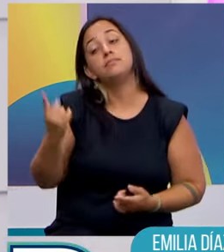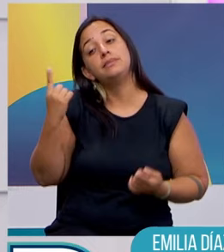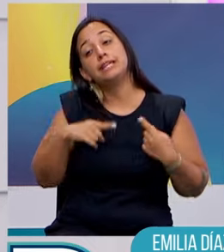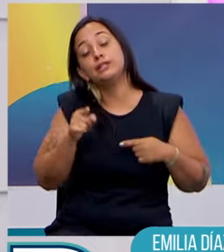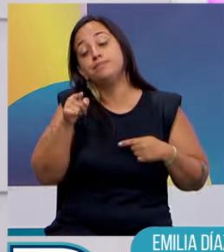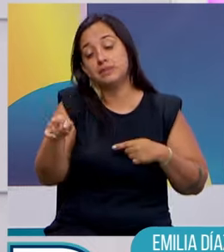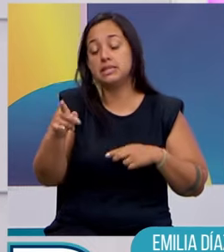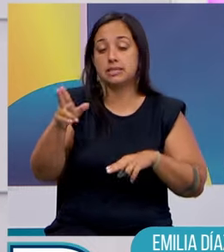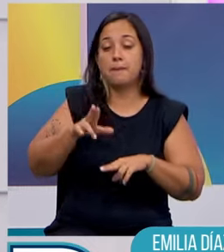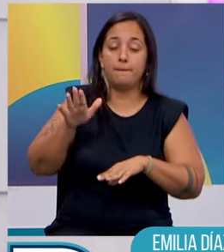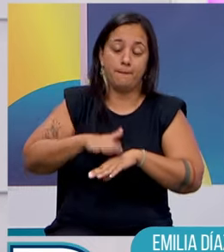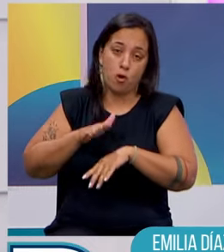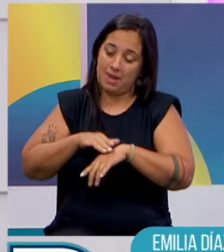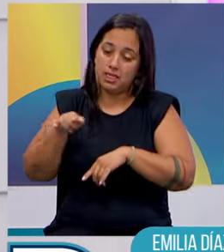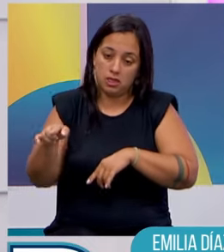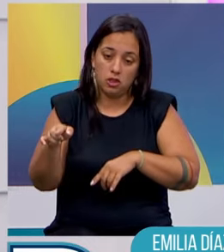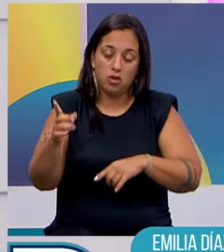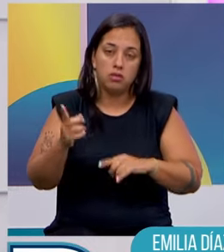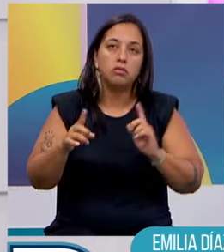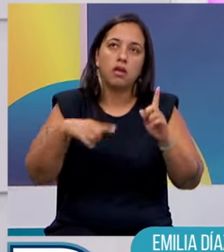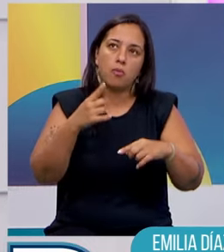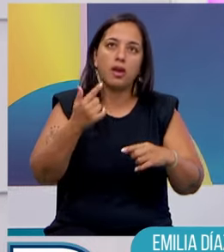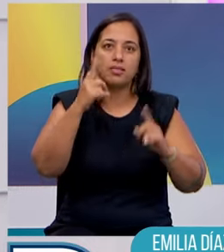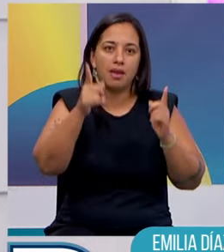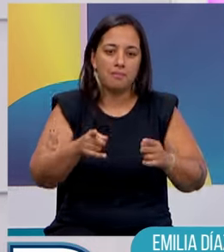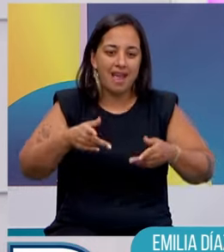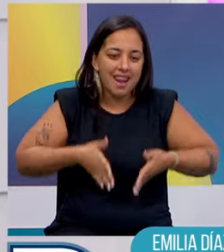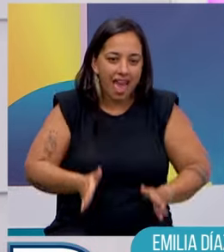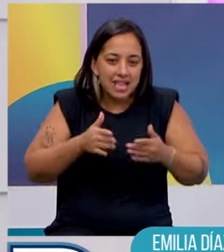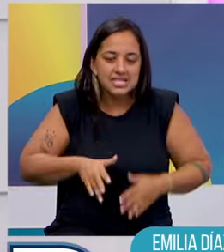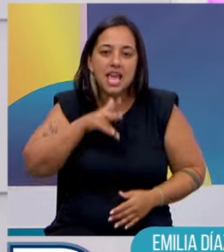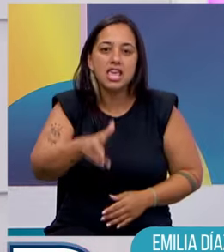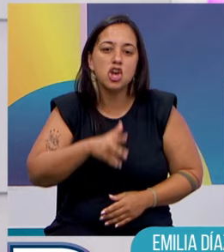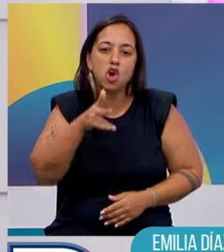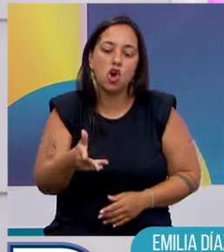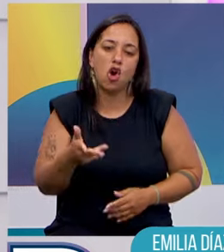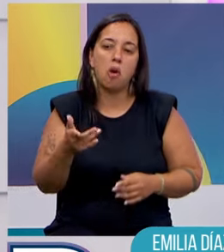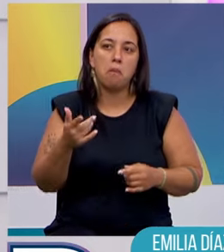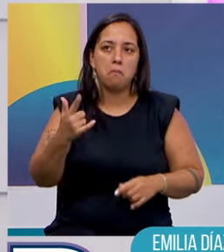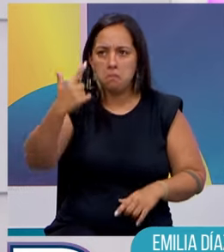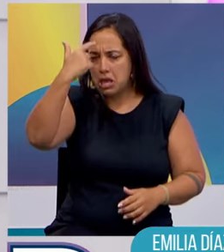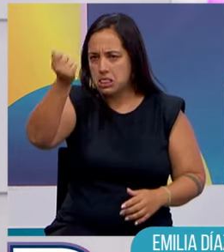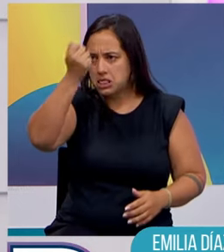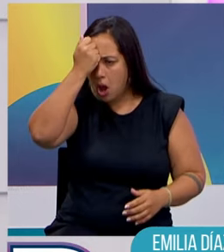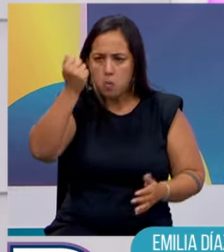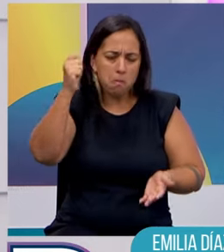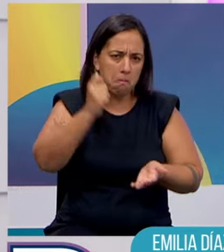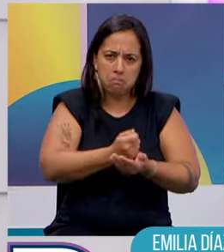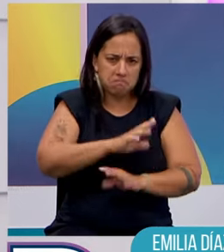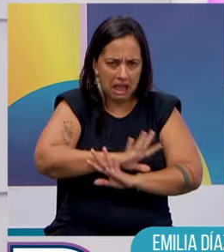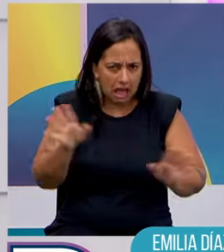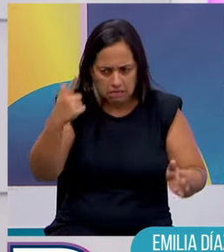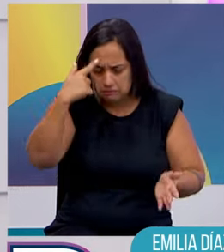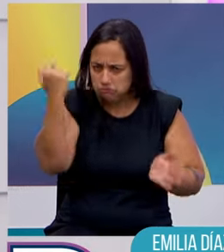los momentos. Después, otros momentos cruciales, ¿no? Los nacimientos de mis hijos, que no fueron para nada traumáticos, al contrario, pero